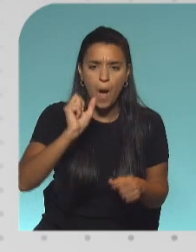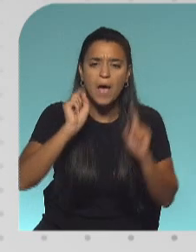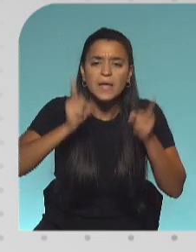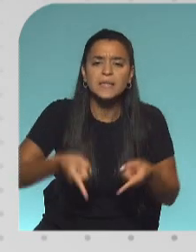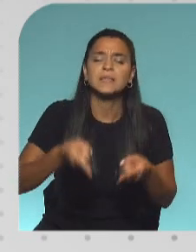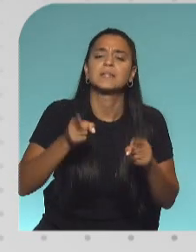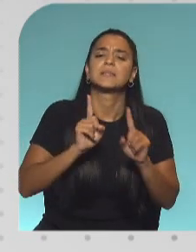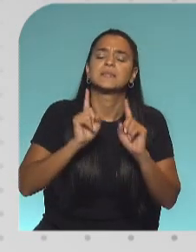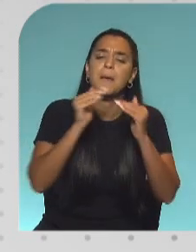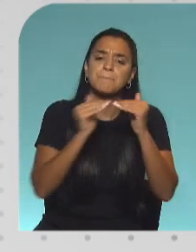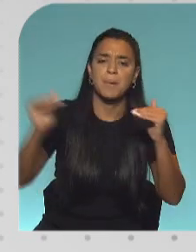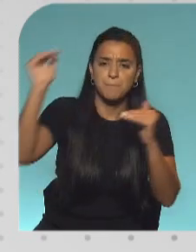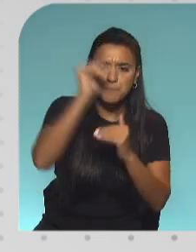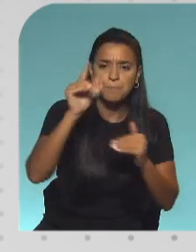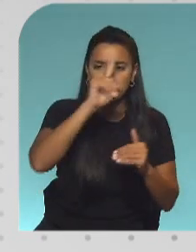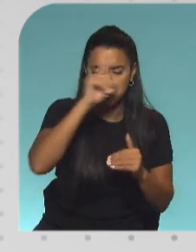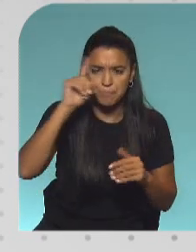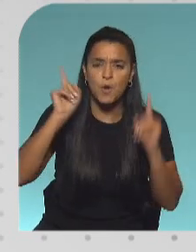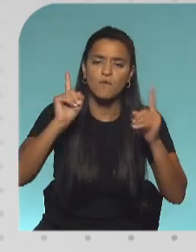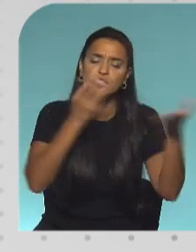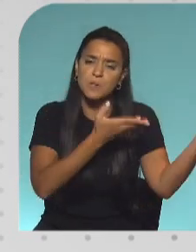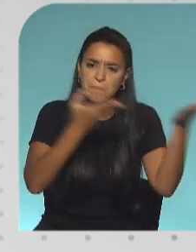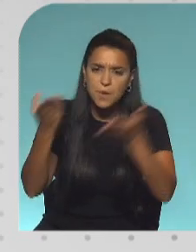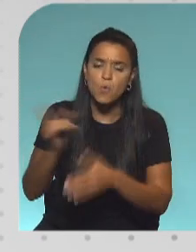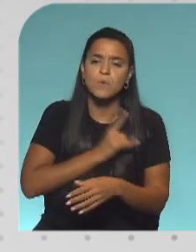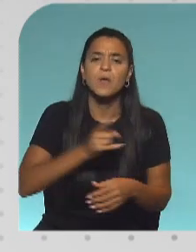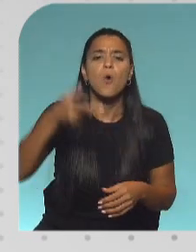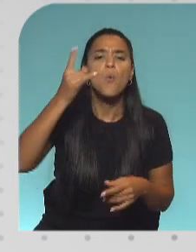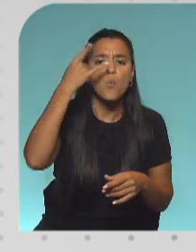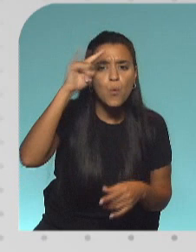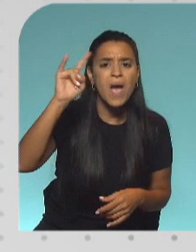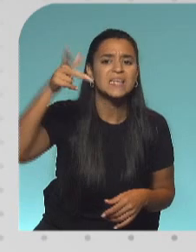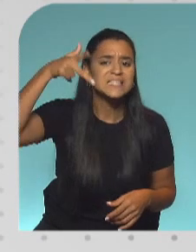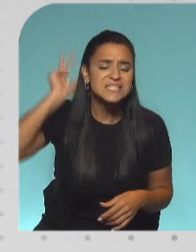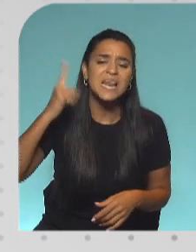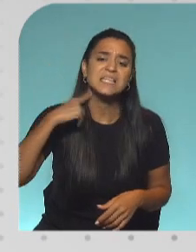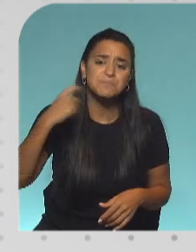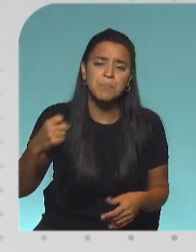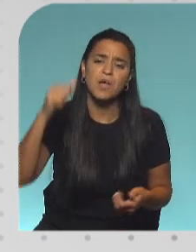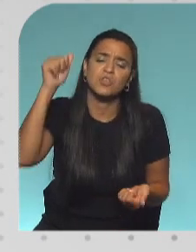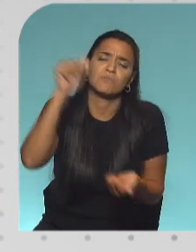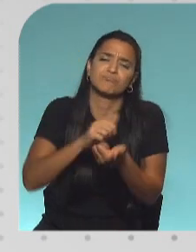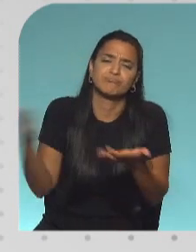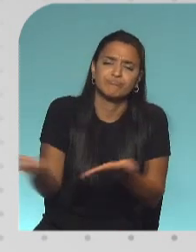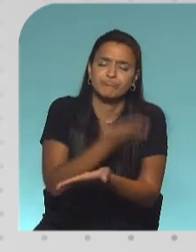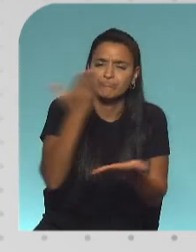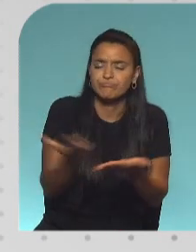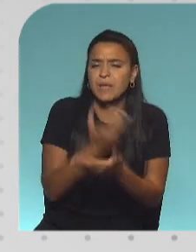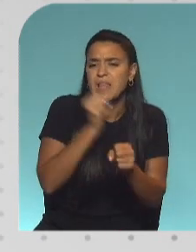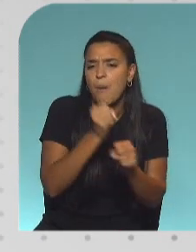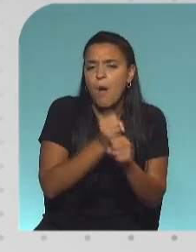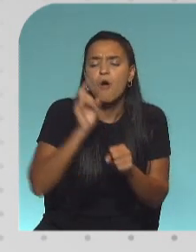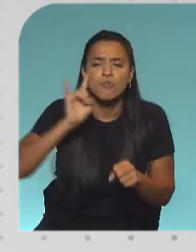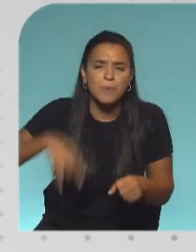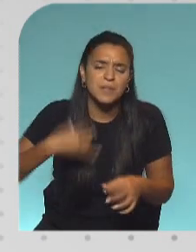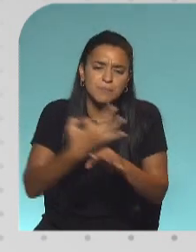Universidad Complutense de Madrid, profesor invitado en universidades de Uruguay, Chile y España, y ha publicado numerosos trabajos en revistas especializadas